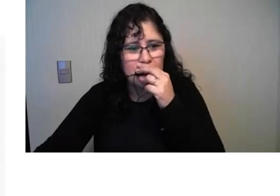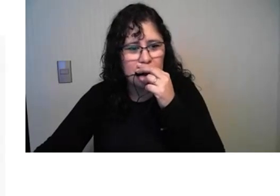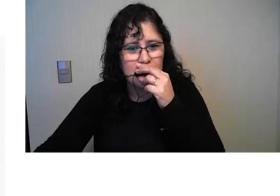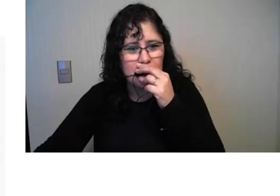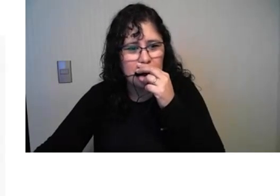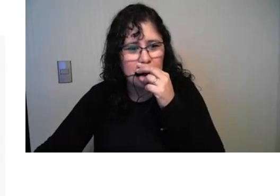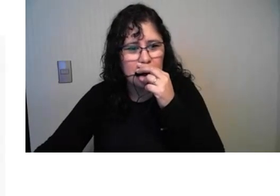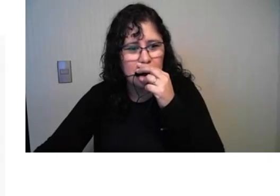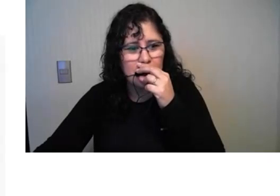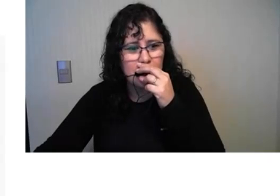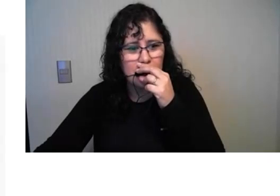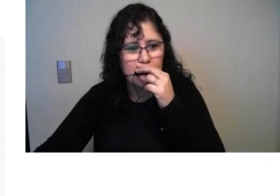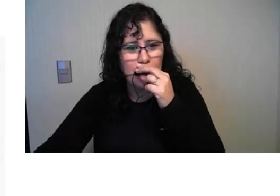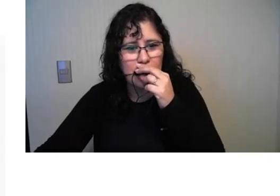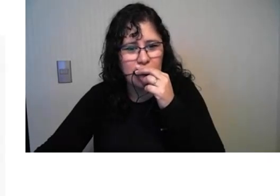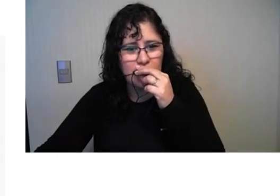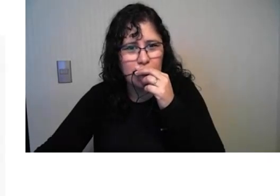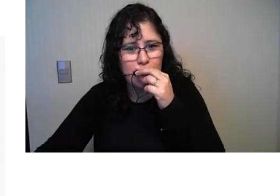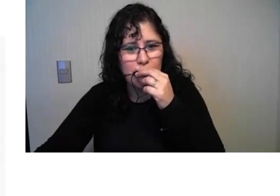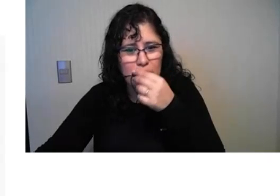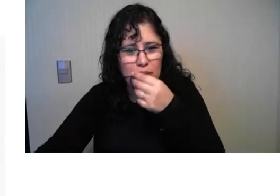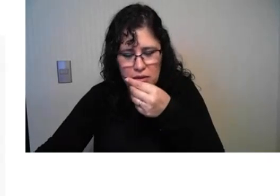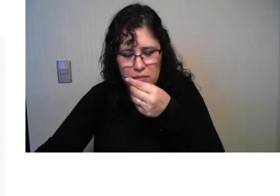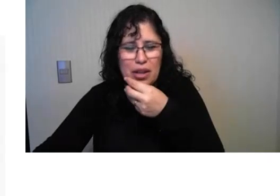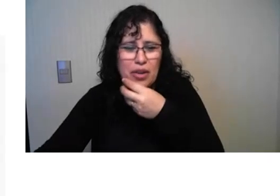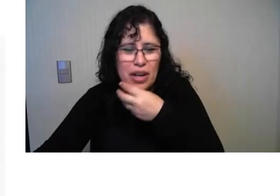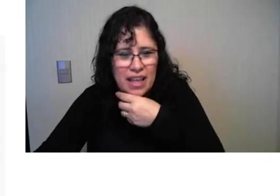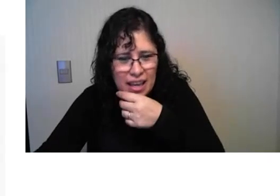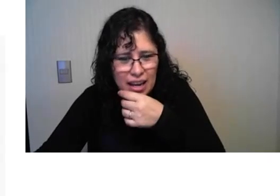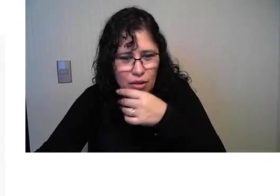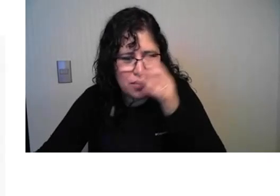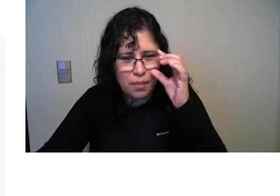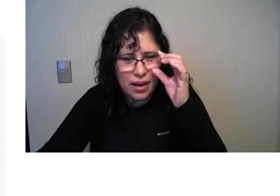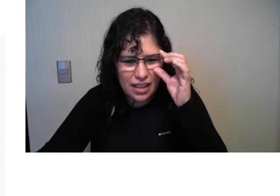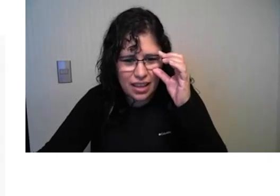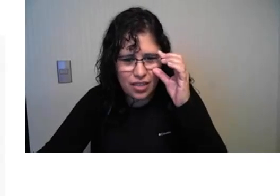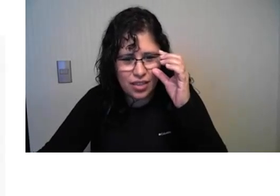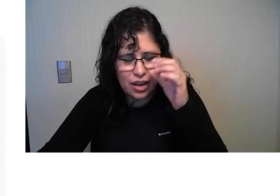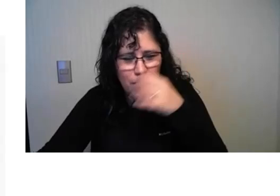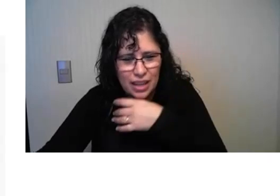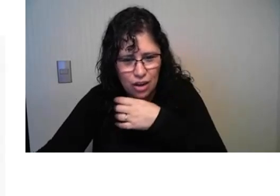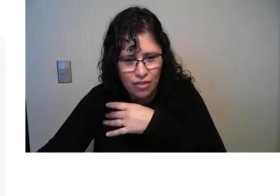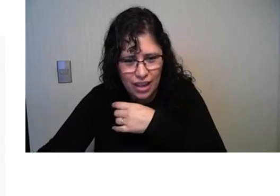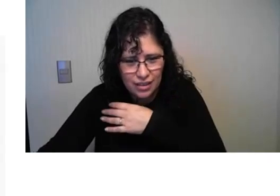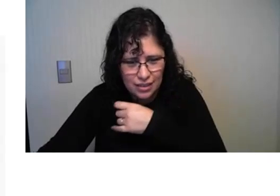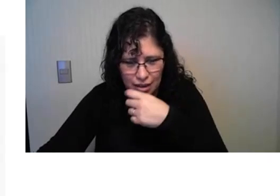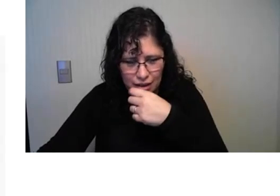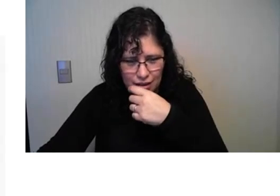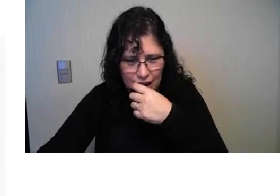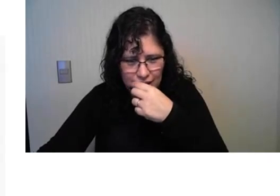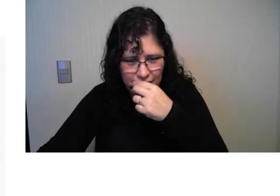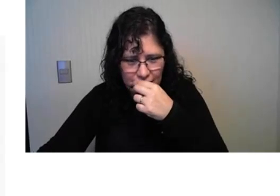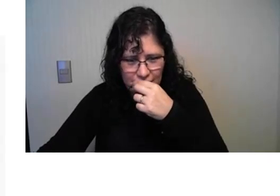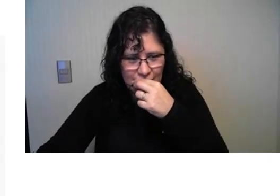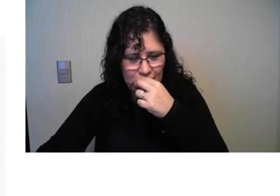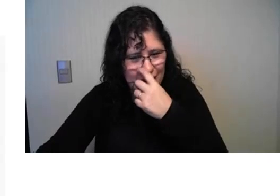del tronco encefálico, ¿cierto? Mauricio, ¿Sí? Mauricio, perdona. En la última parte donde comentaste lo B, la